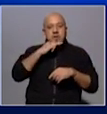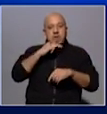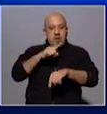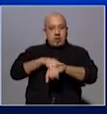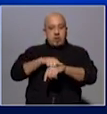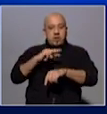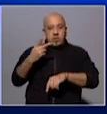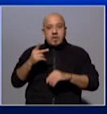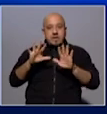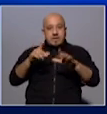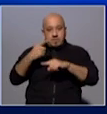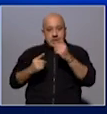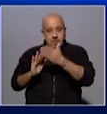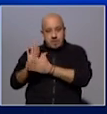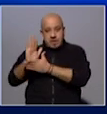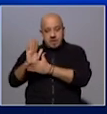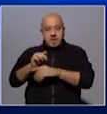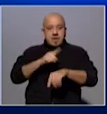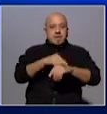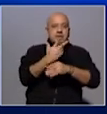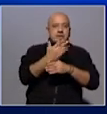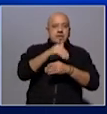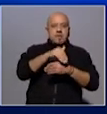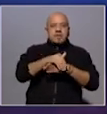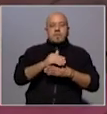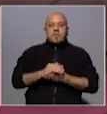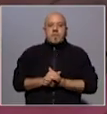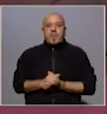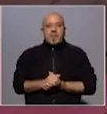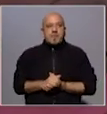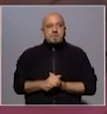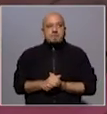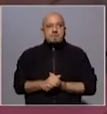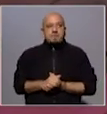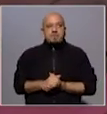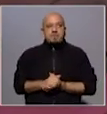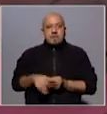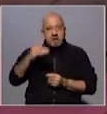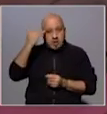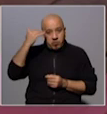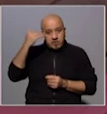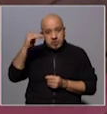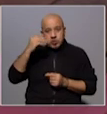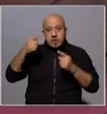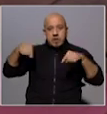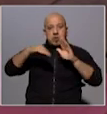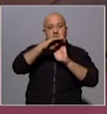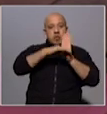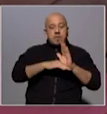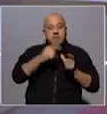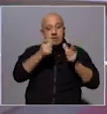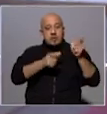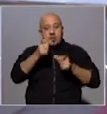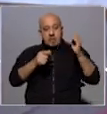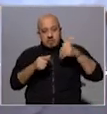horario a las diez y media de la mañana y a las 15 horas profesoras y profesores de los programas personas